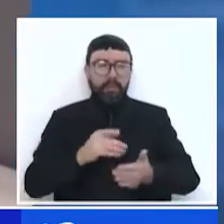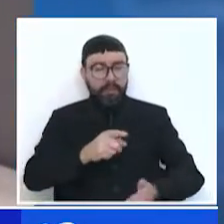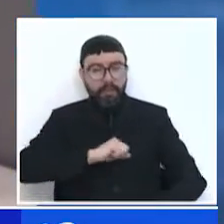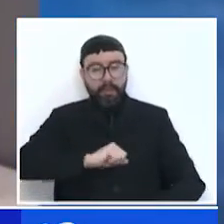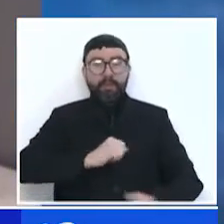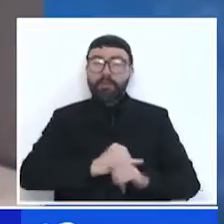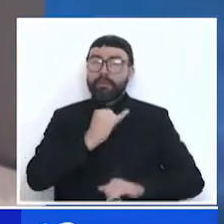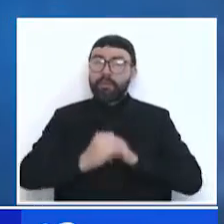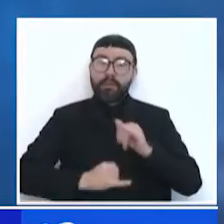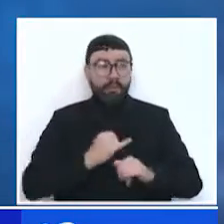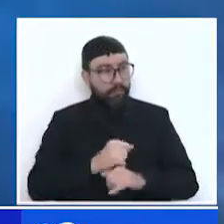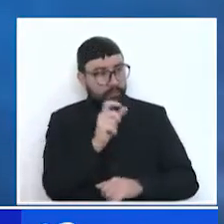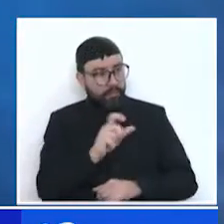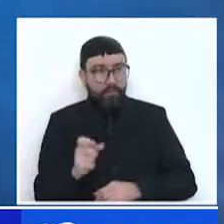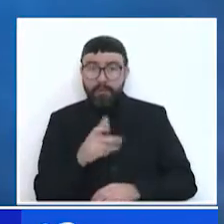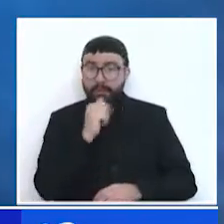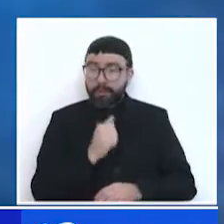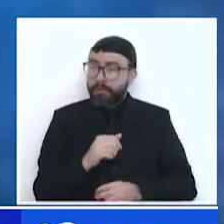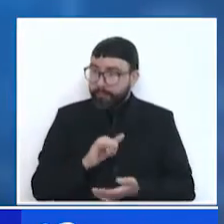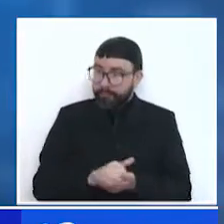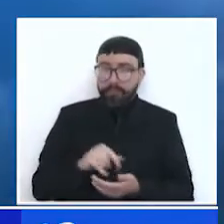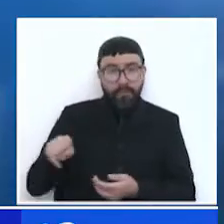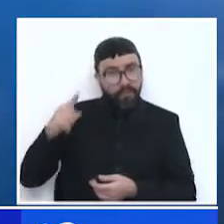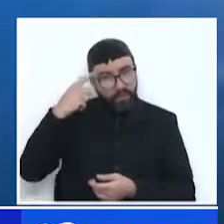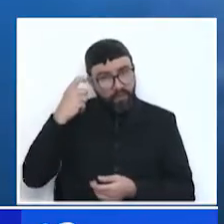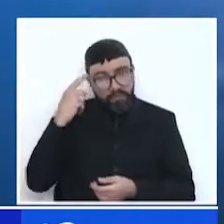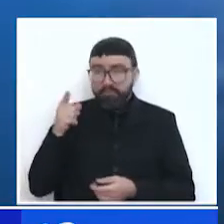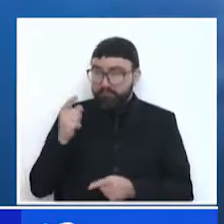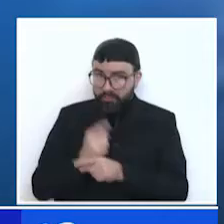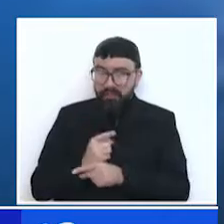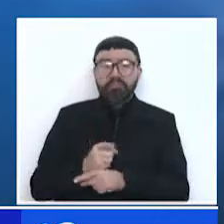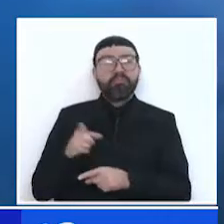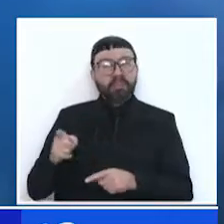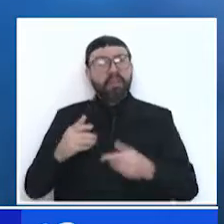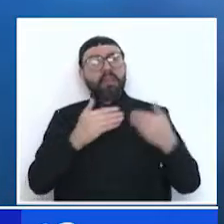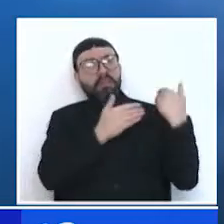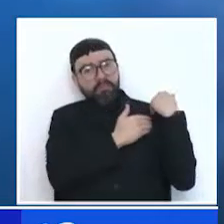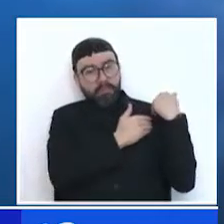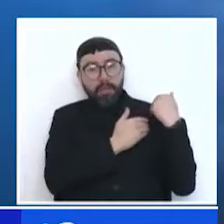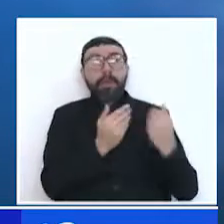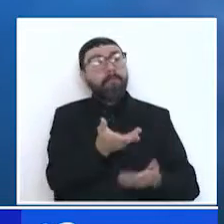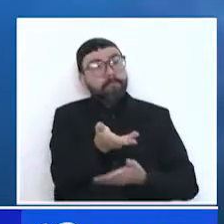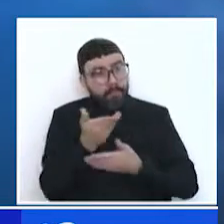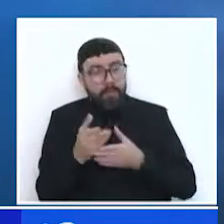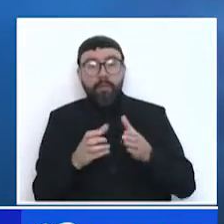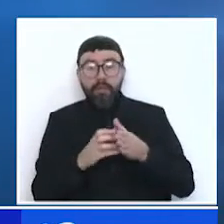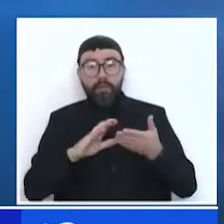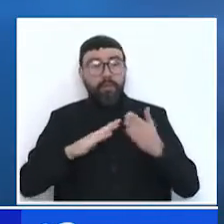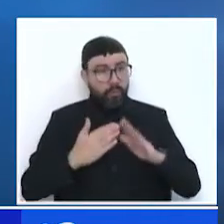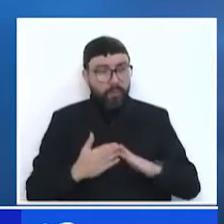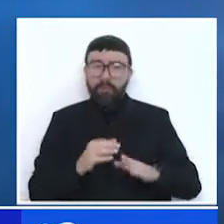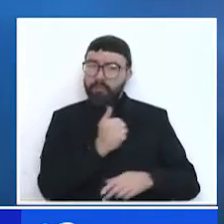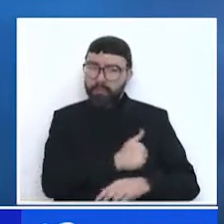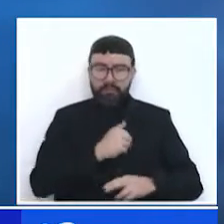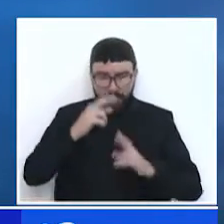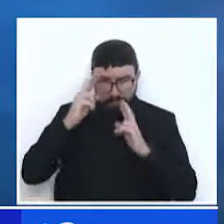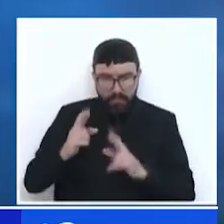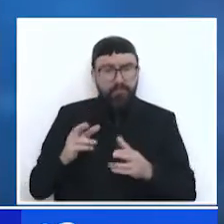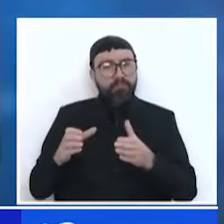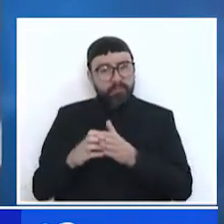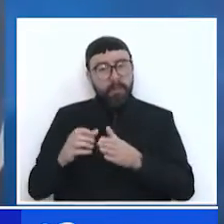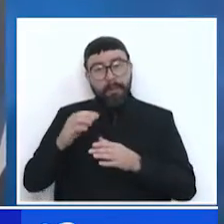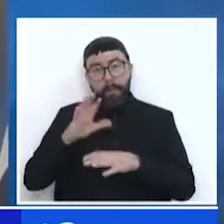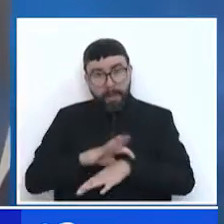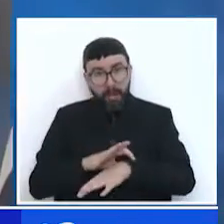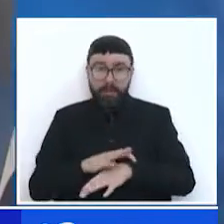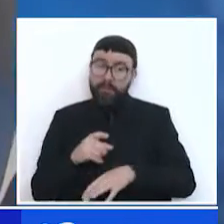internacional humanitario. Por eso la gobernación asume esta responsabilidad y le pide a la comunidad que respete las misiones médicas, porque ellas lo que hacen